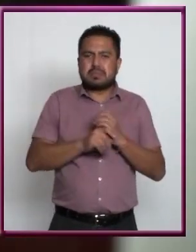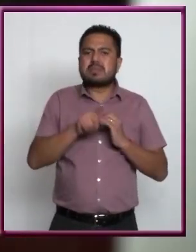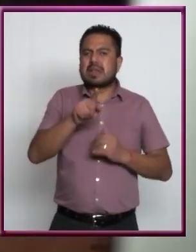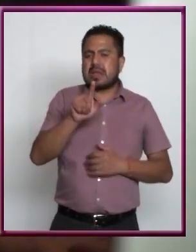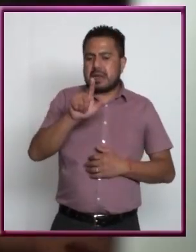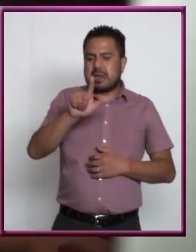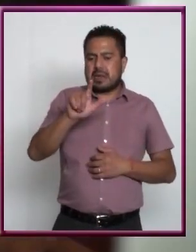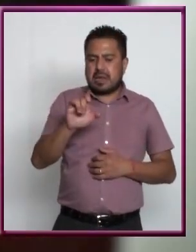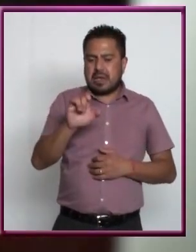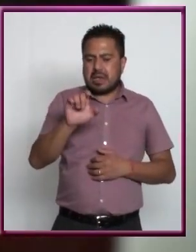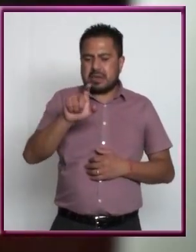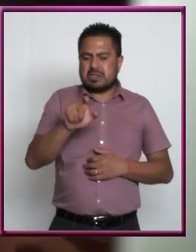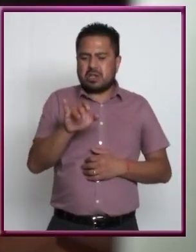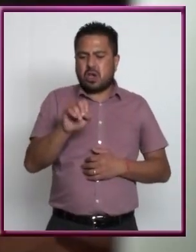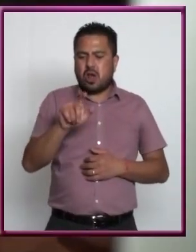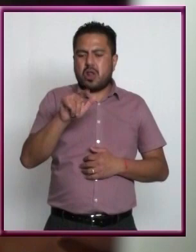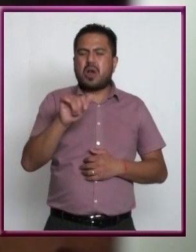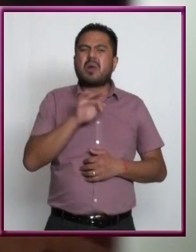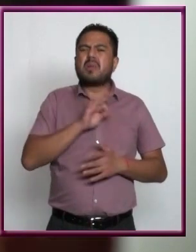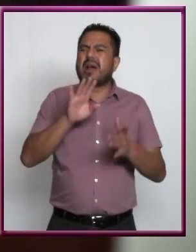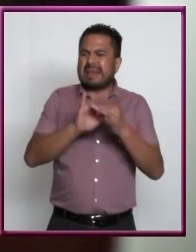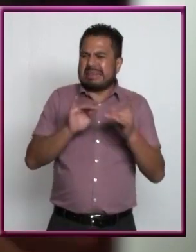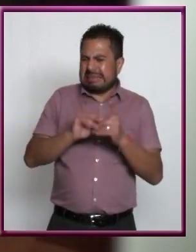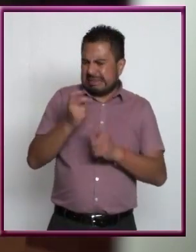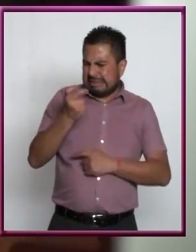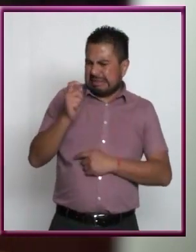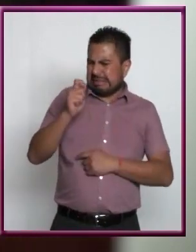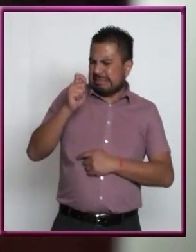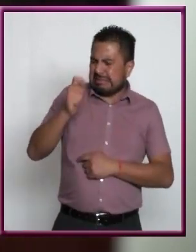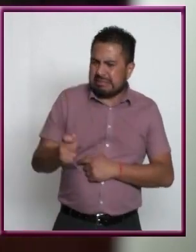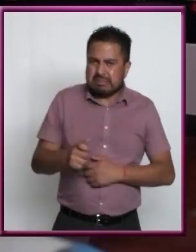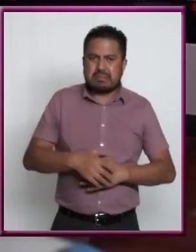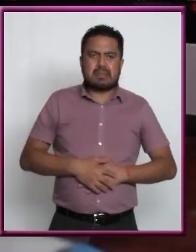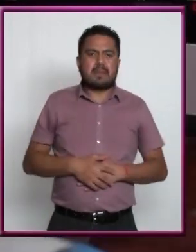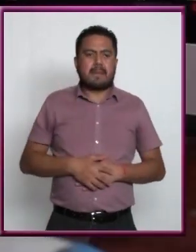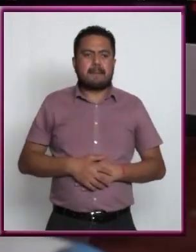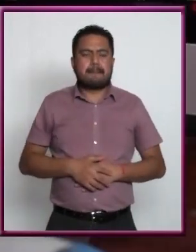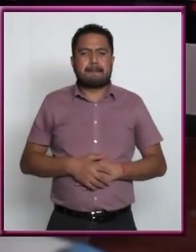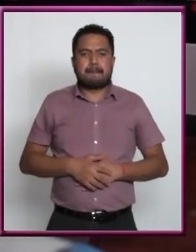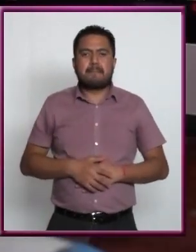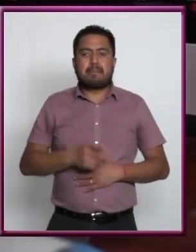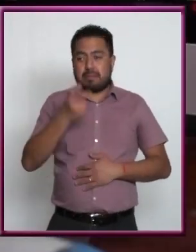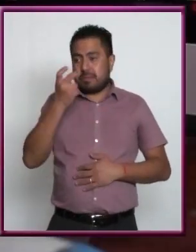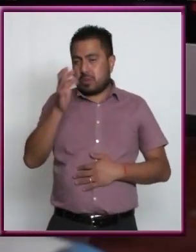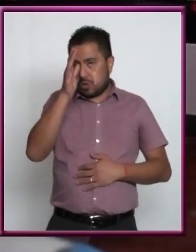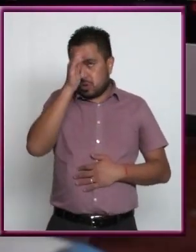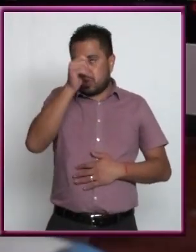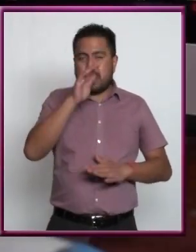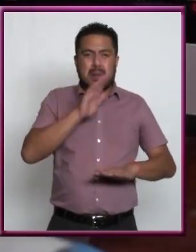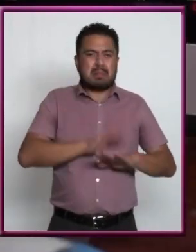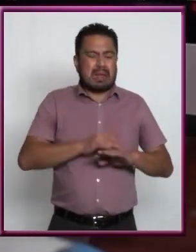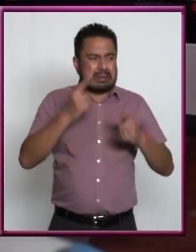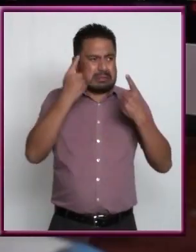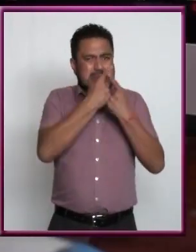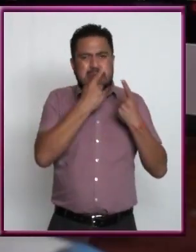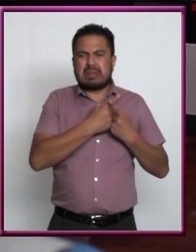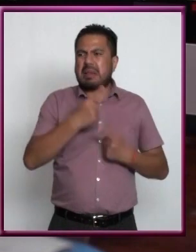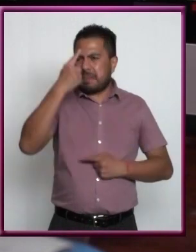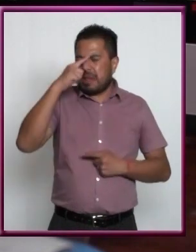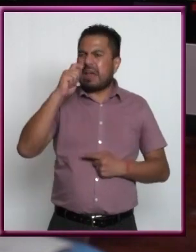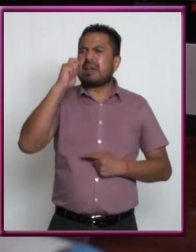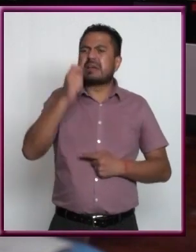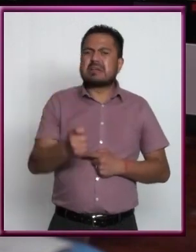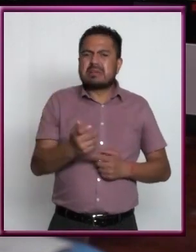Eres lexicóloga, pero ¿podrías explicarnos un poco qué es eso? Pues es un término un poco rimbombante para